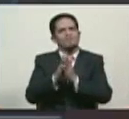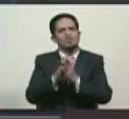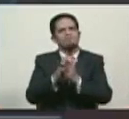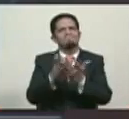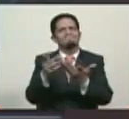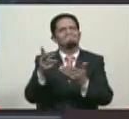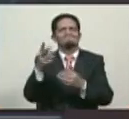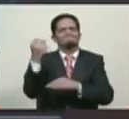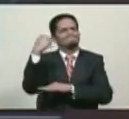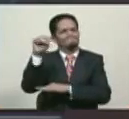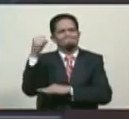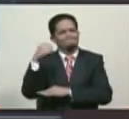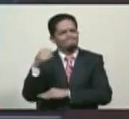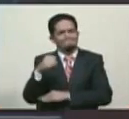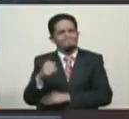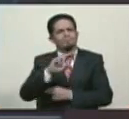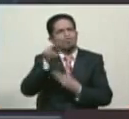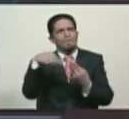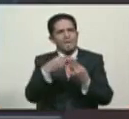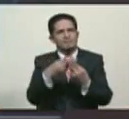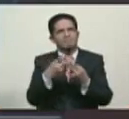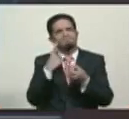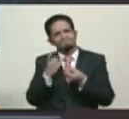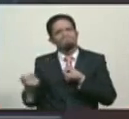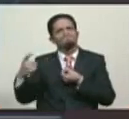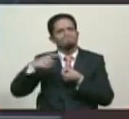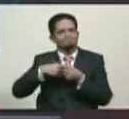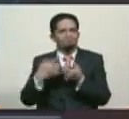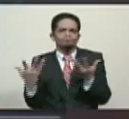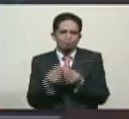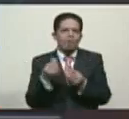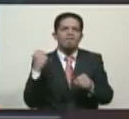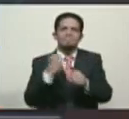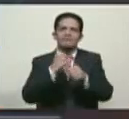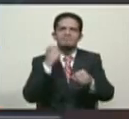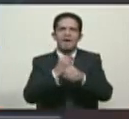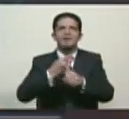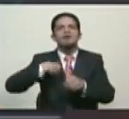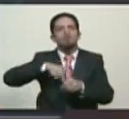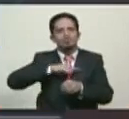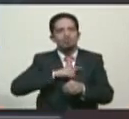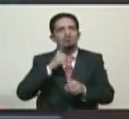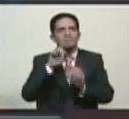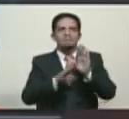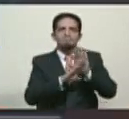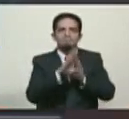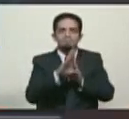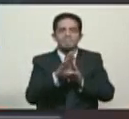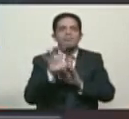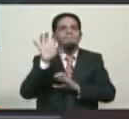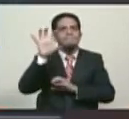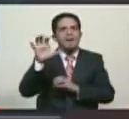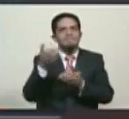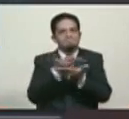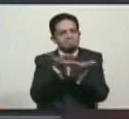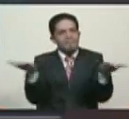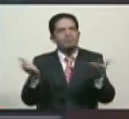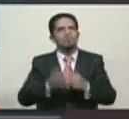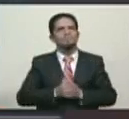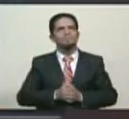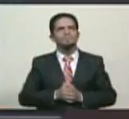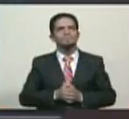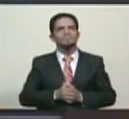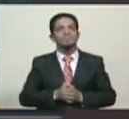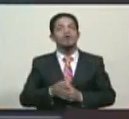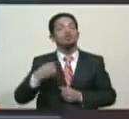constitucional y se incorporen conjuntamente con nosotros para hacer posible un país de todos y para todas. Nuestras